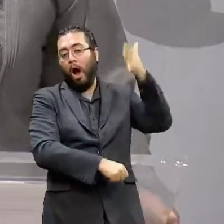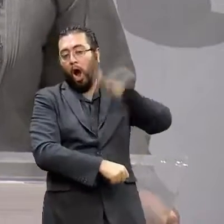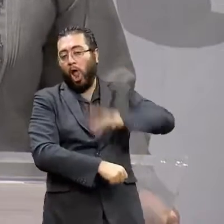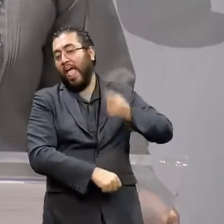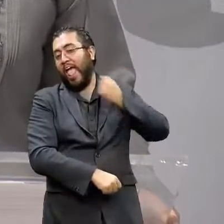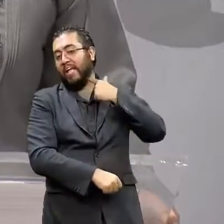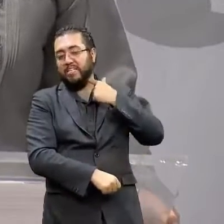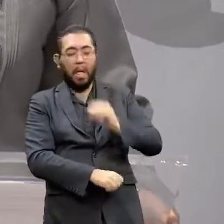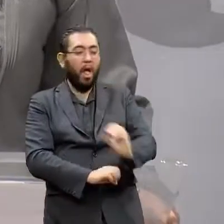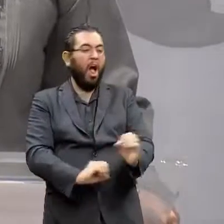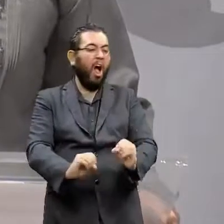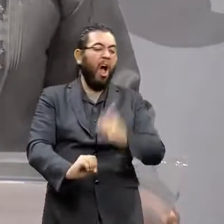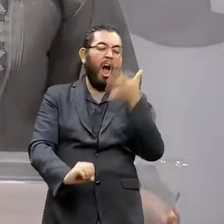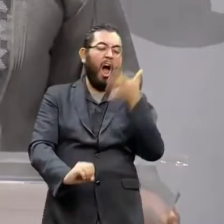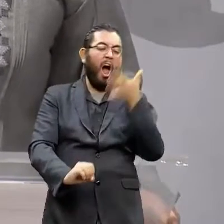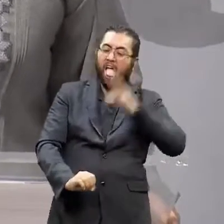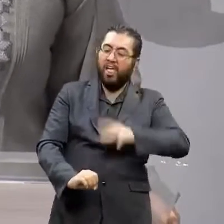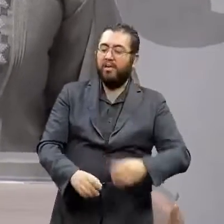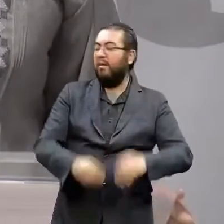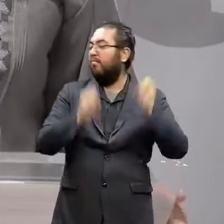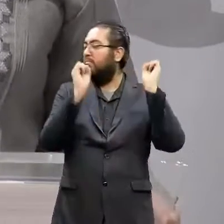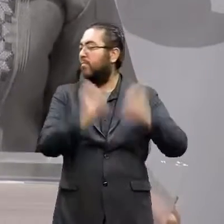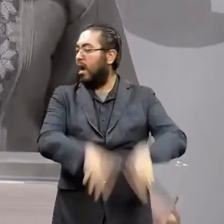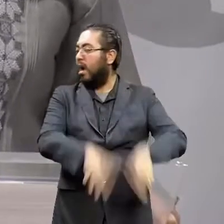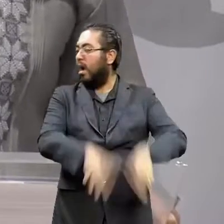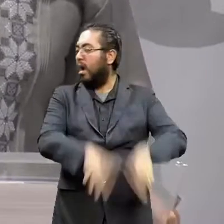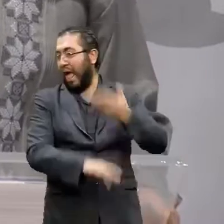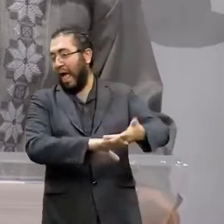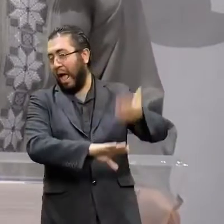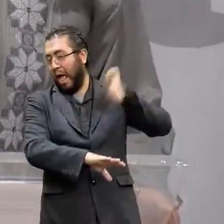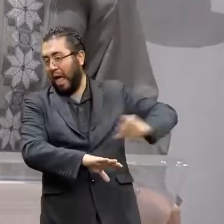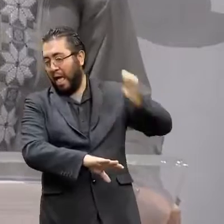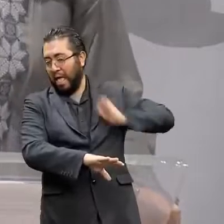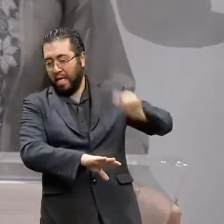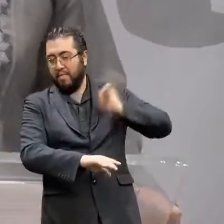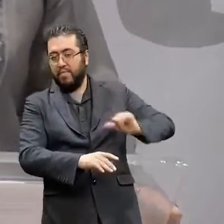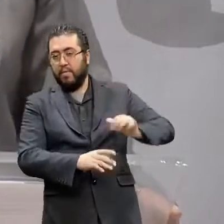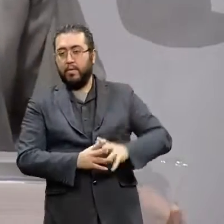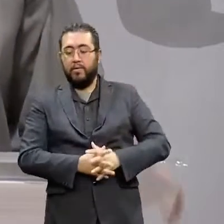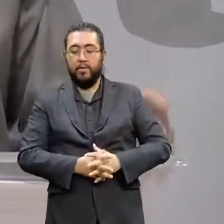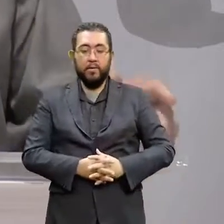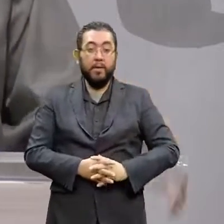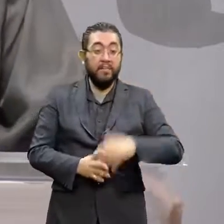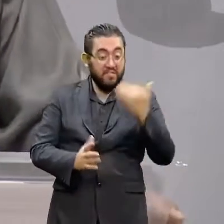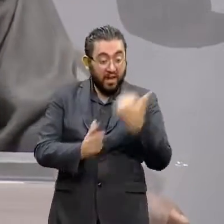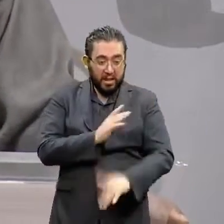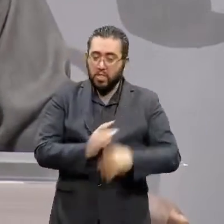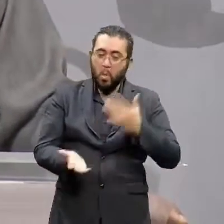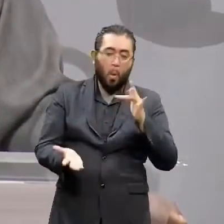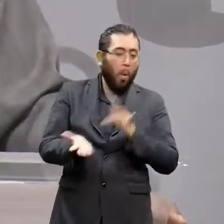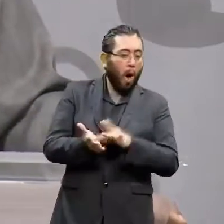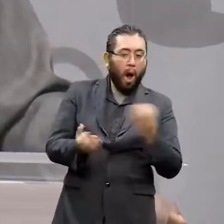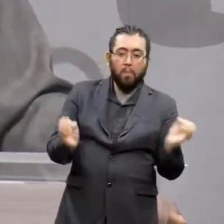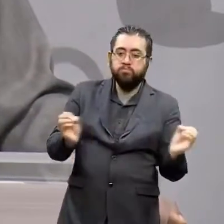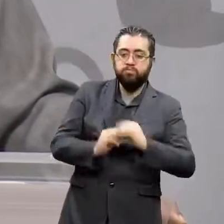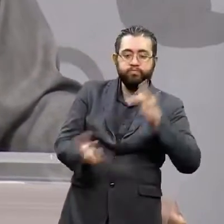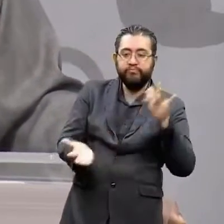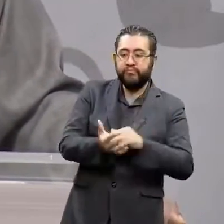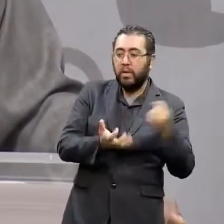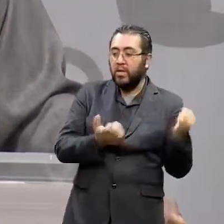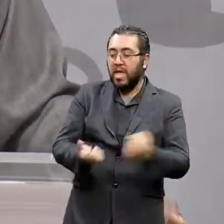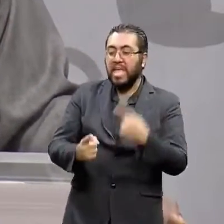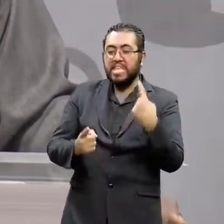establecimiento de políticas de infraestructura de desarrollo de recursos humanos para identificar a las